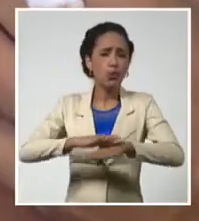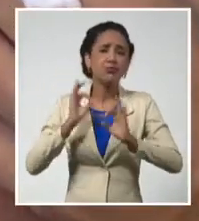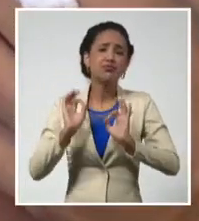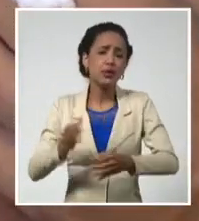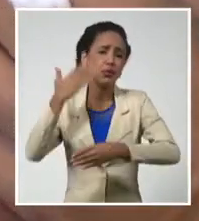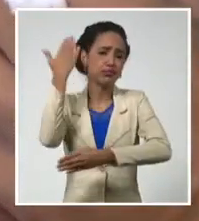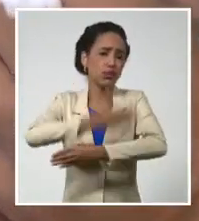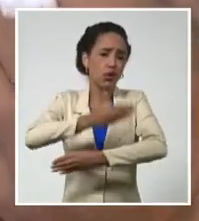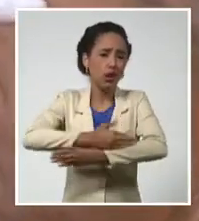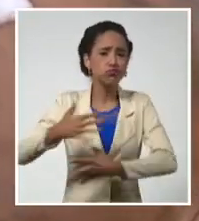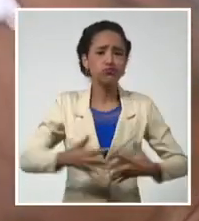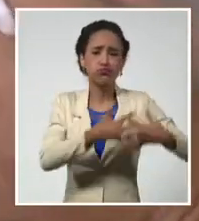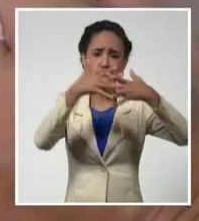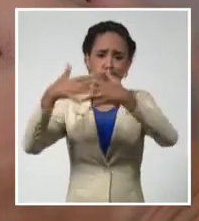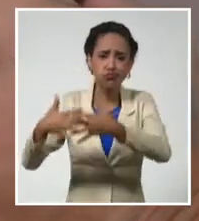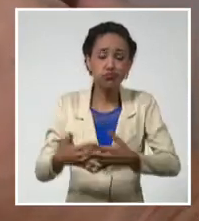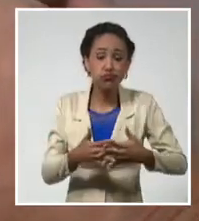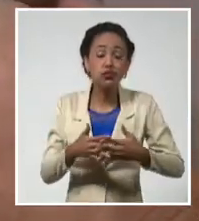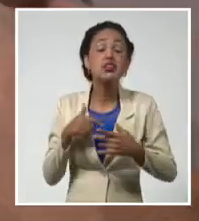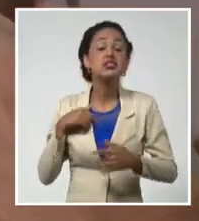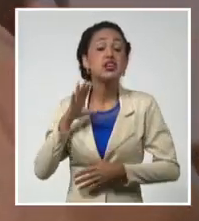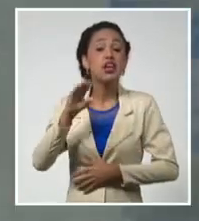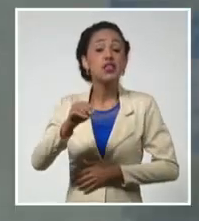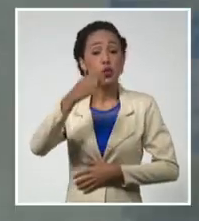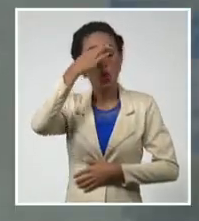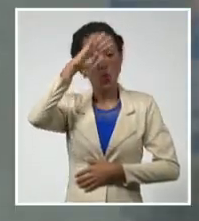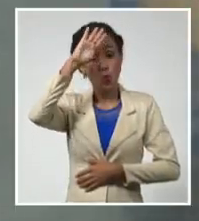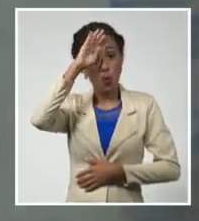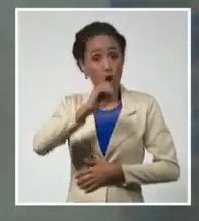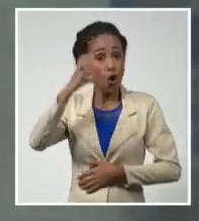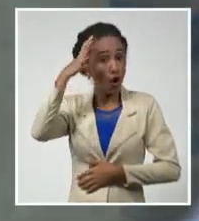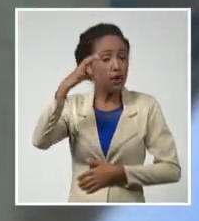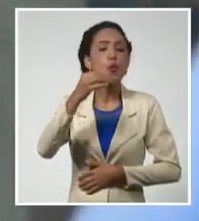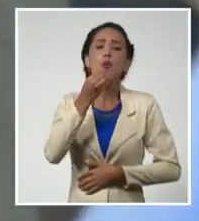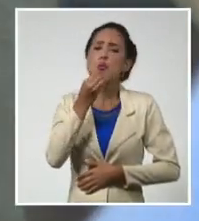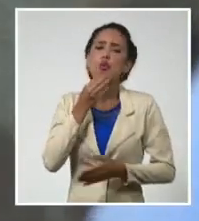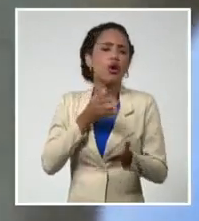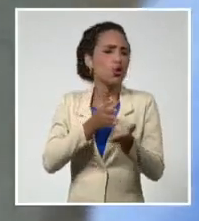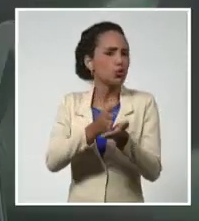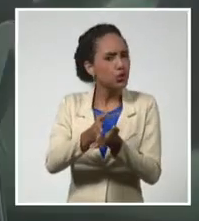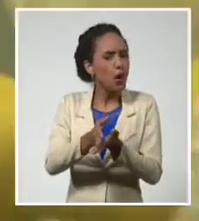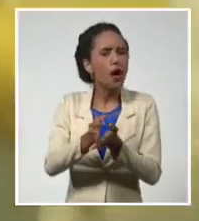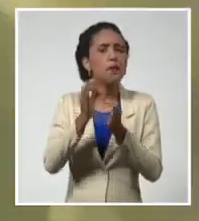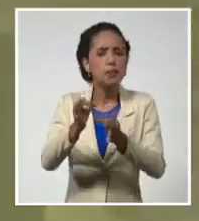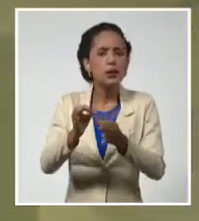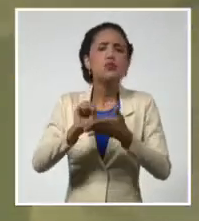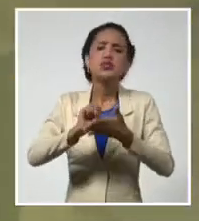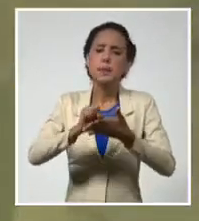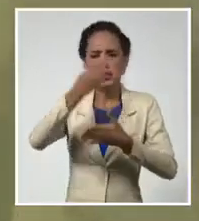Unidos, Martín Rodríguez afirmó que la región y el organismo podrán seguir contando con Cuba y sus modestos aportes.